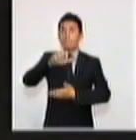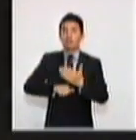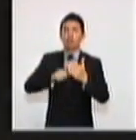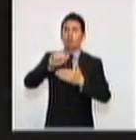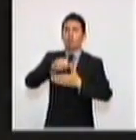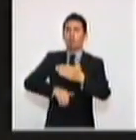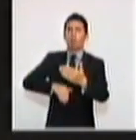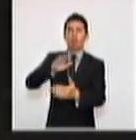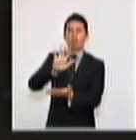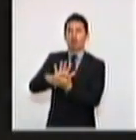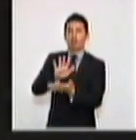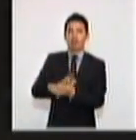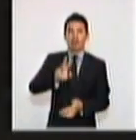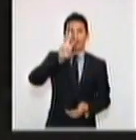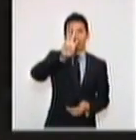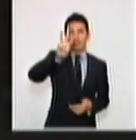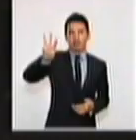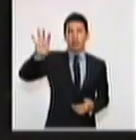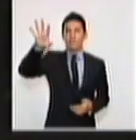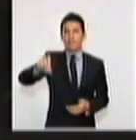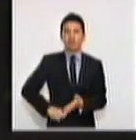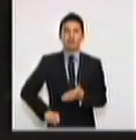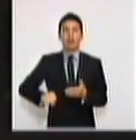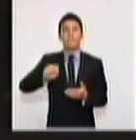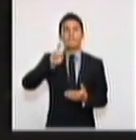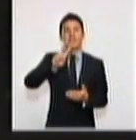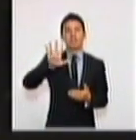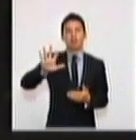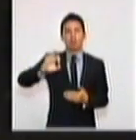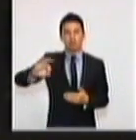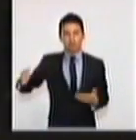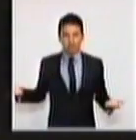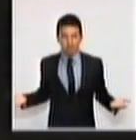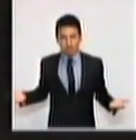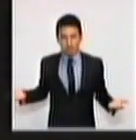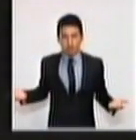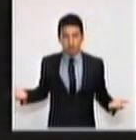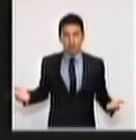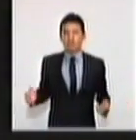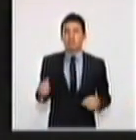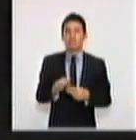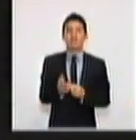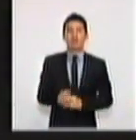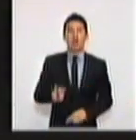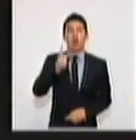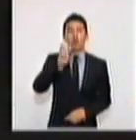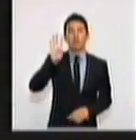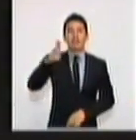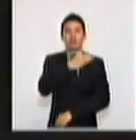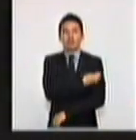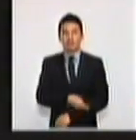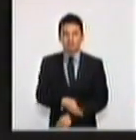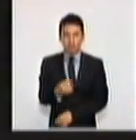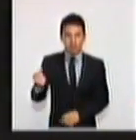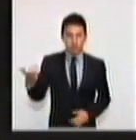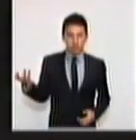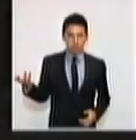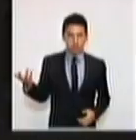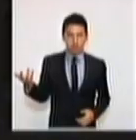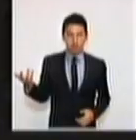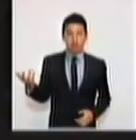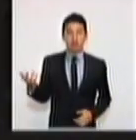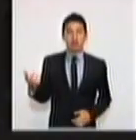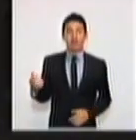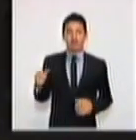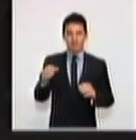impuestos del 33 al 25%, y que eso vale 8 billones de pesos. Y